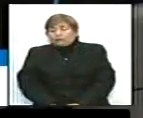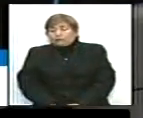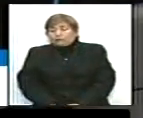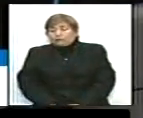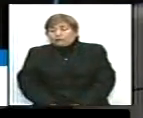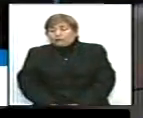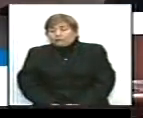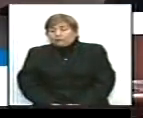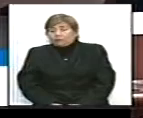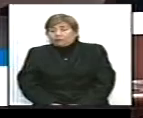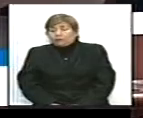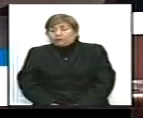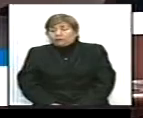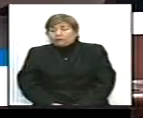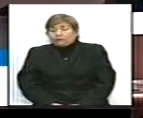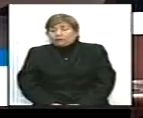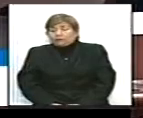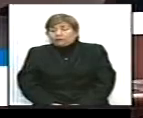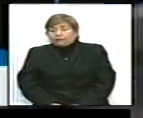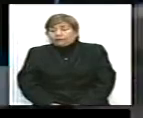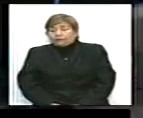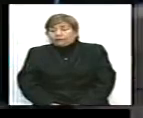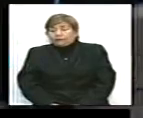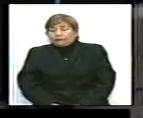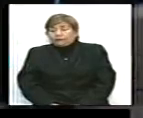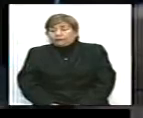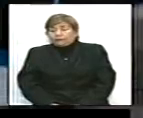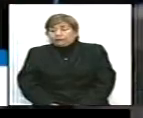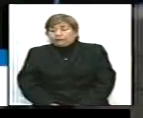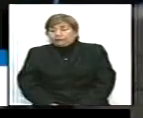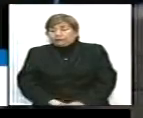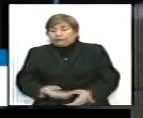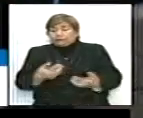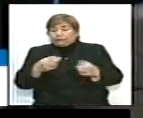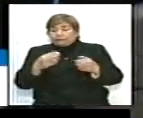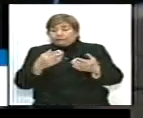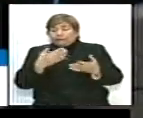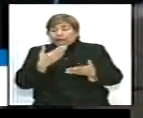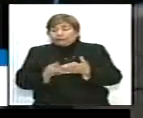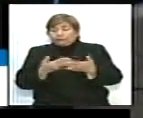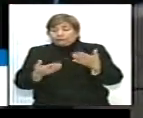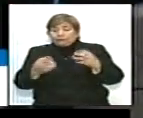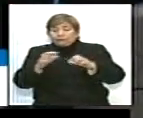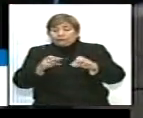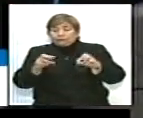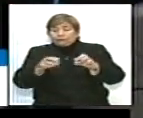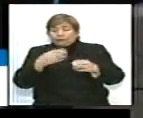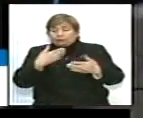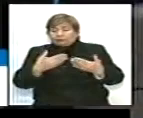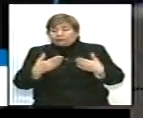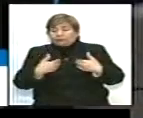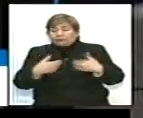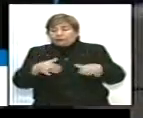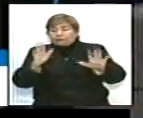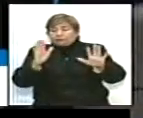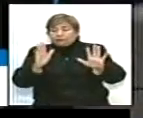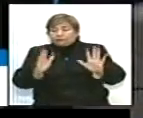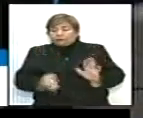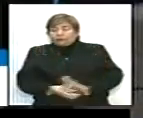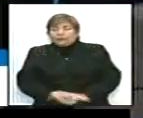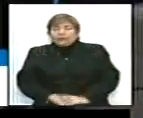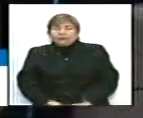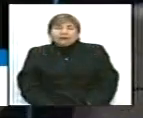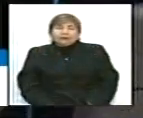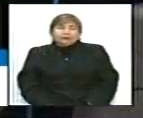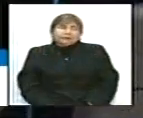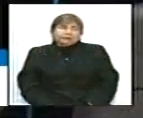Por favor, para que concluya, congresista. Si me permiten, presidente, a algunos parlamentarios se le ha dado por demás.